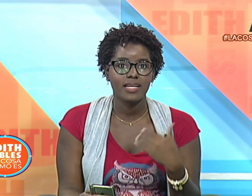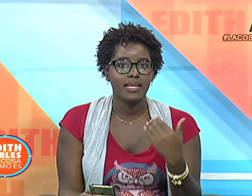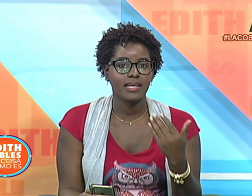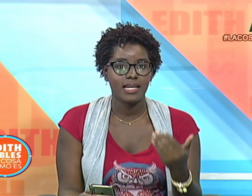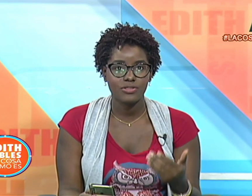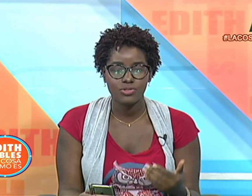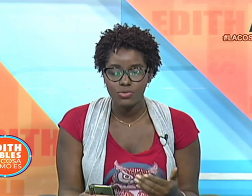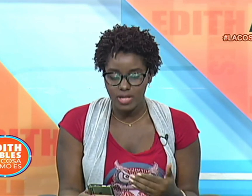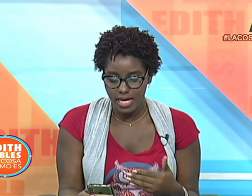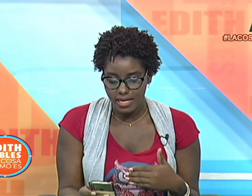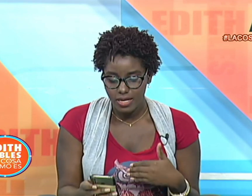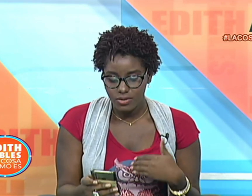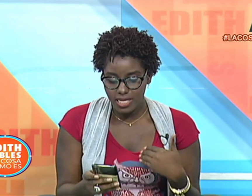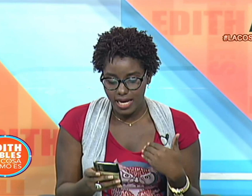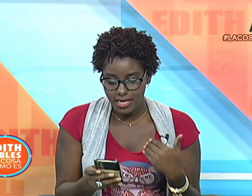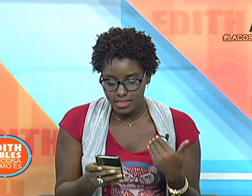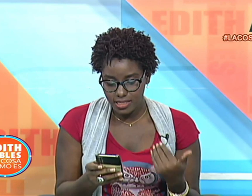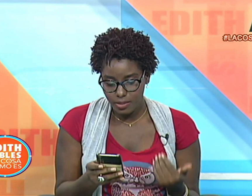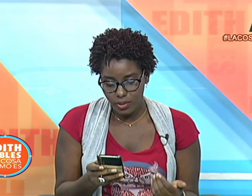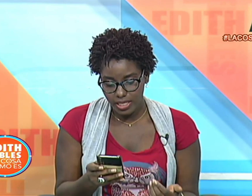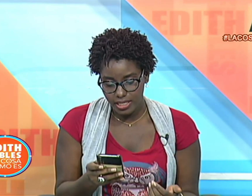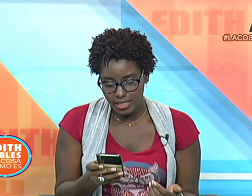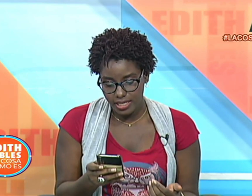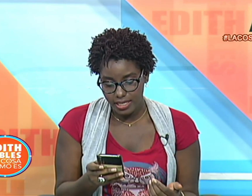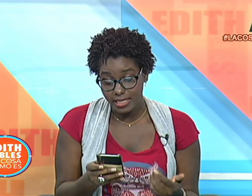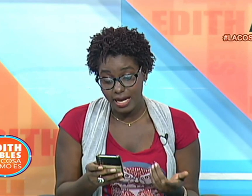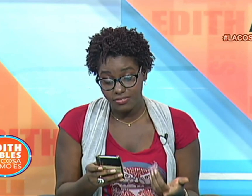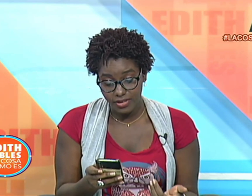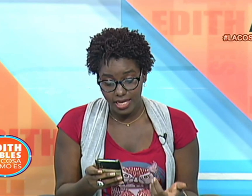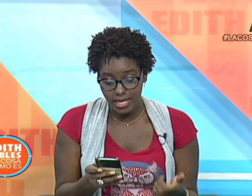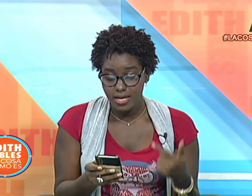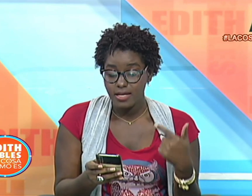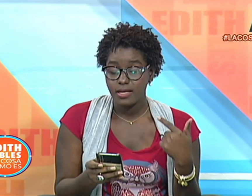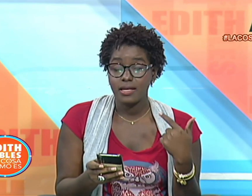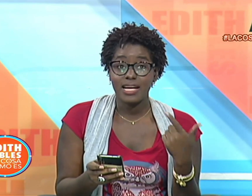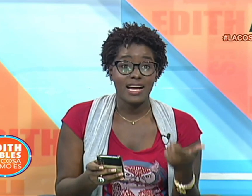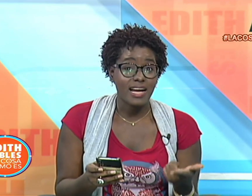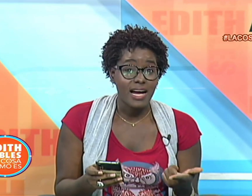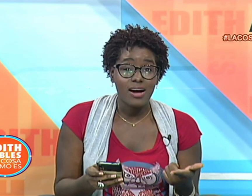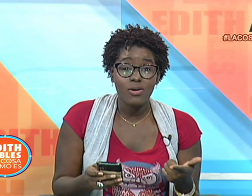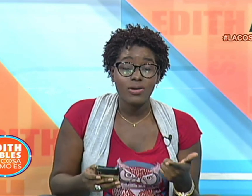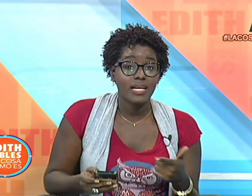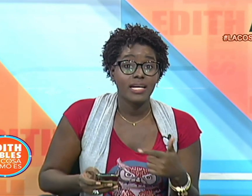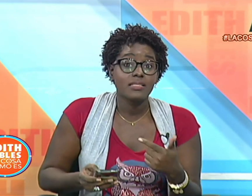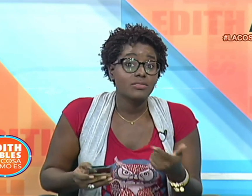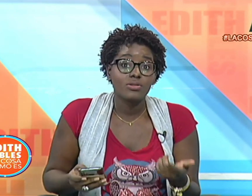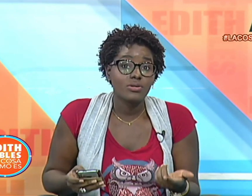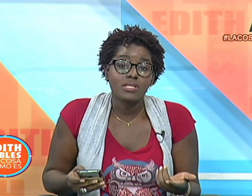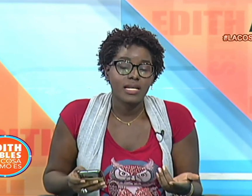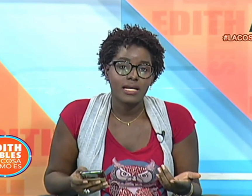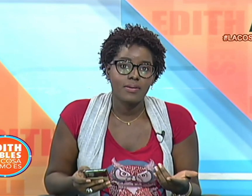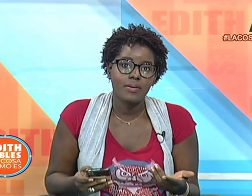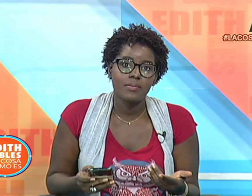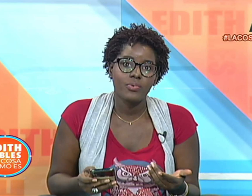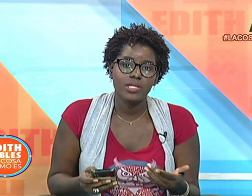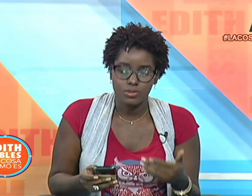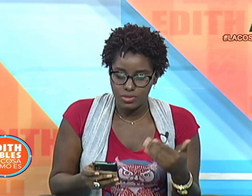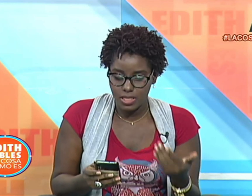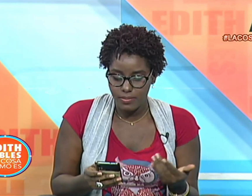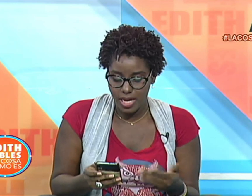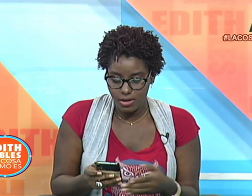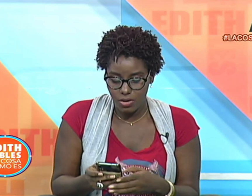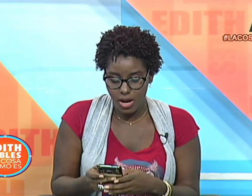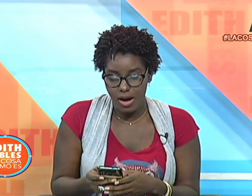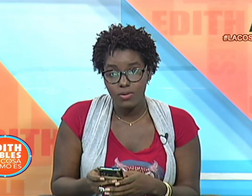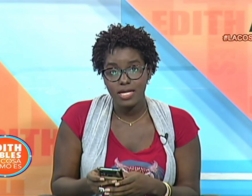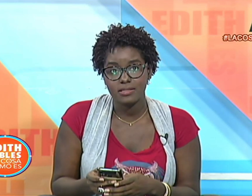el azúcar o sea este tipo de el café el cacao que antes no se le grava impuestos